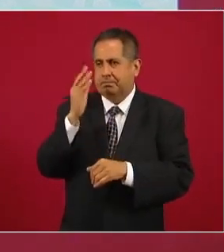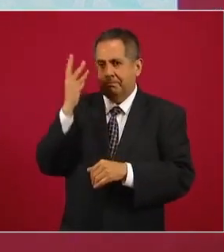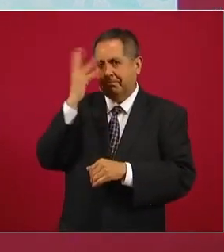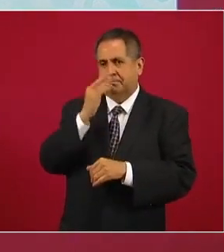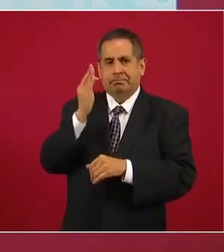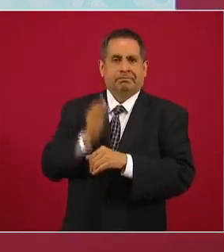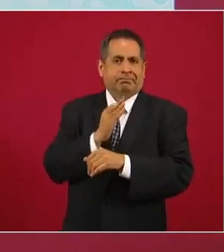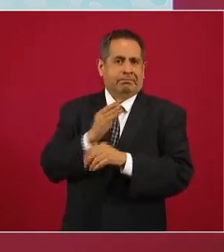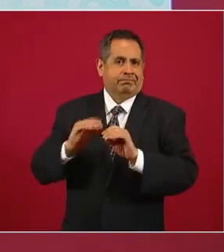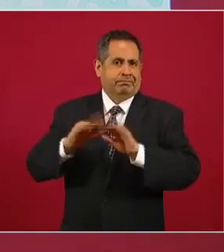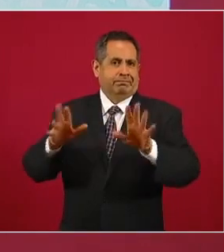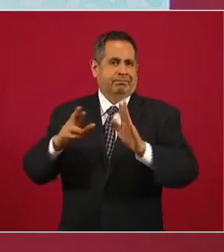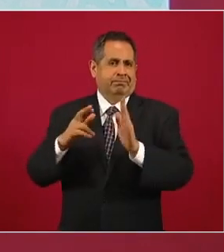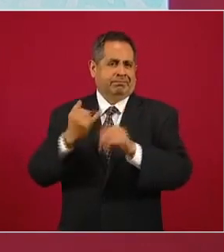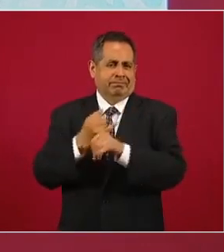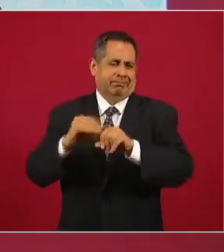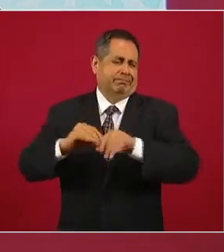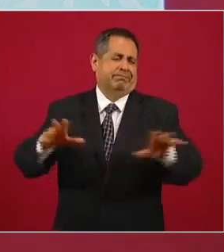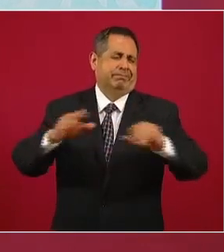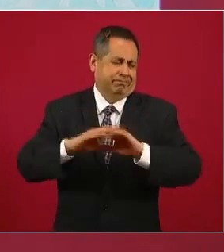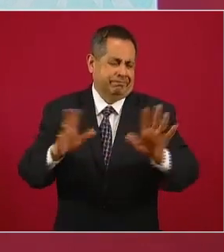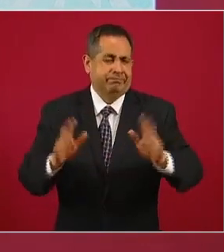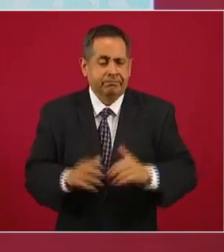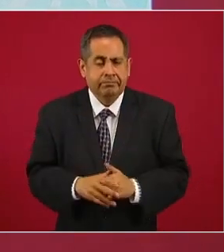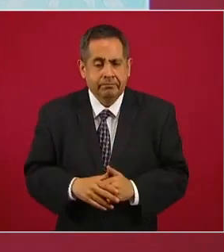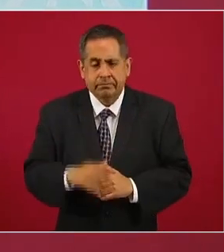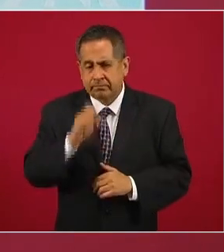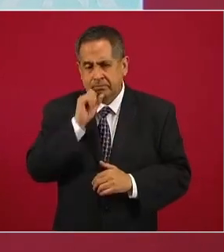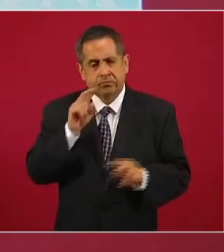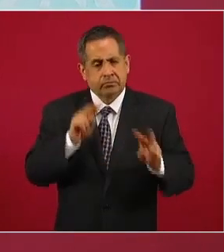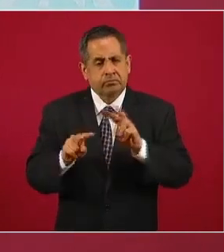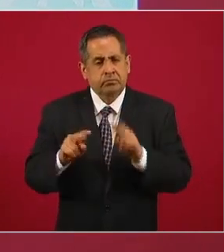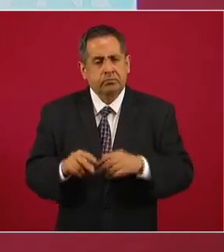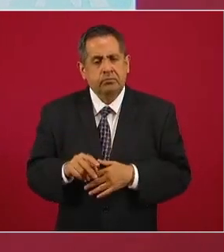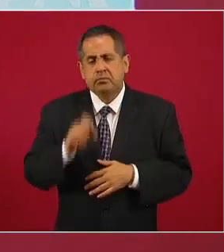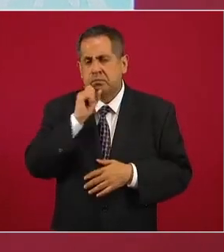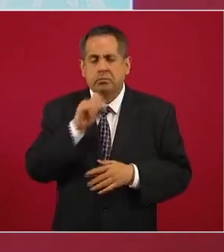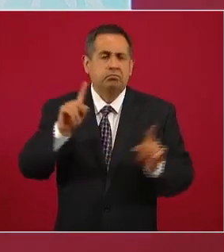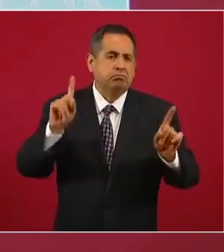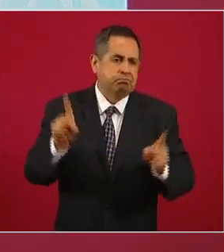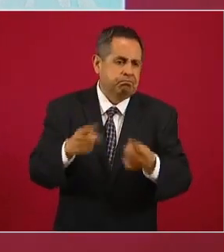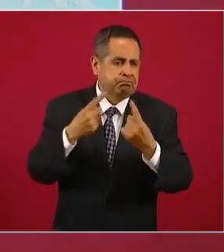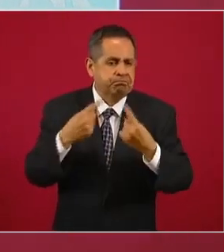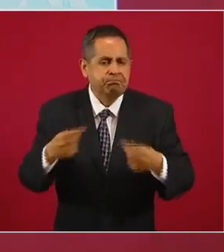se va a poder ver y también va a haber música